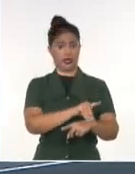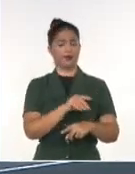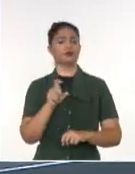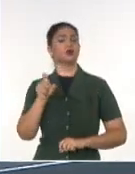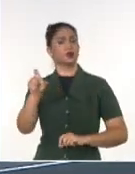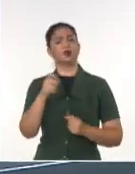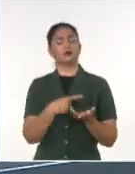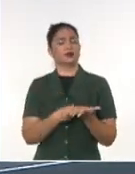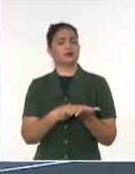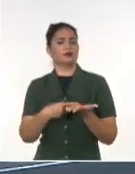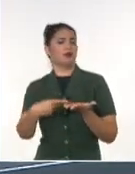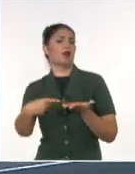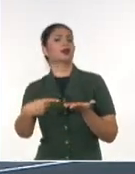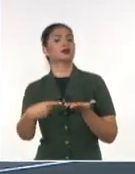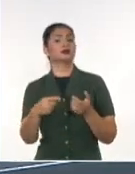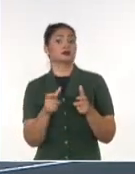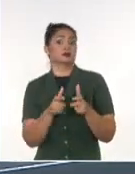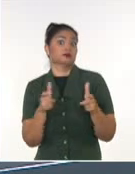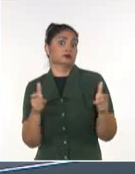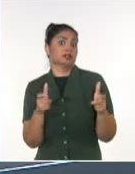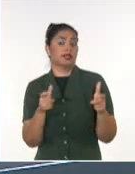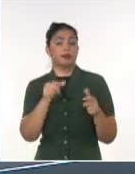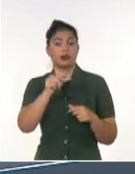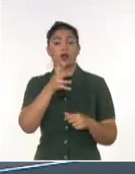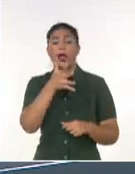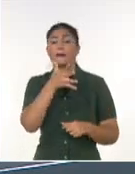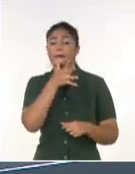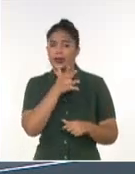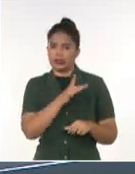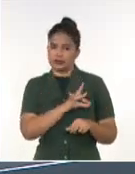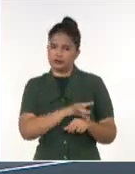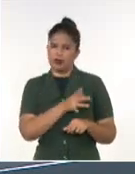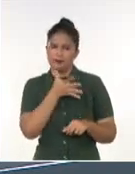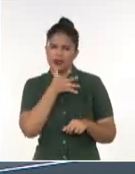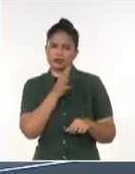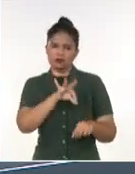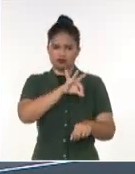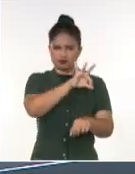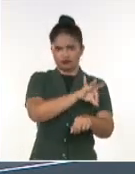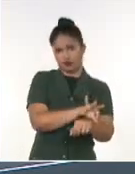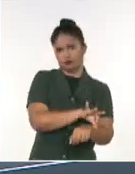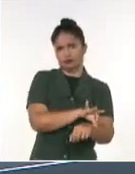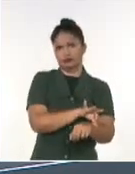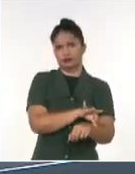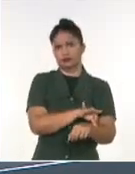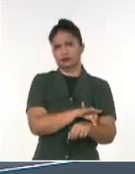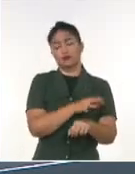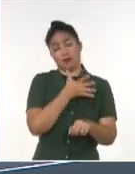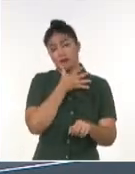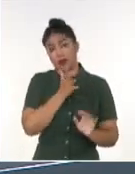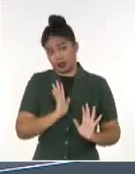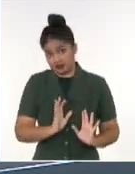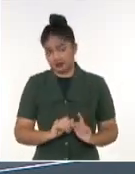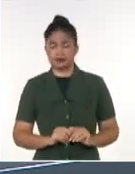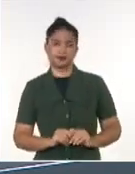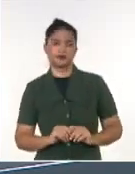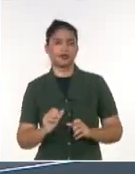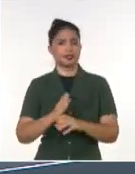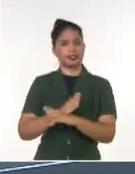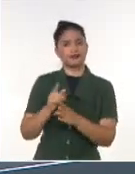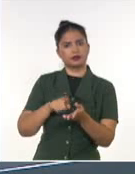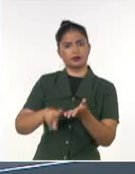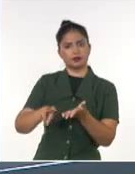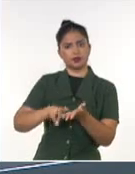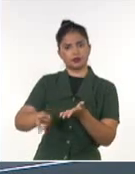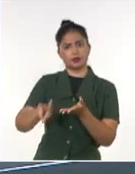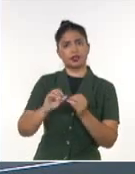del reporte de casos sospechosos a partir de que varias provincias han notificado un número superior de casos